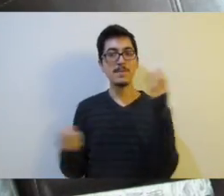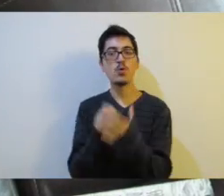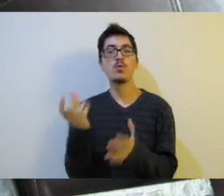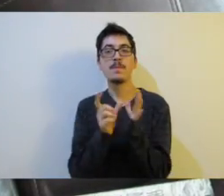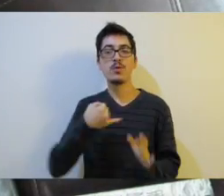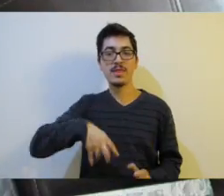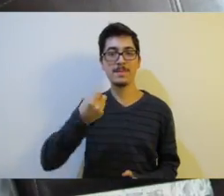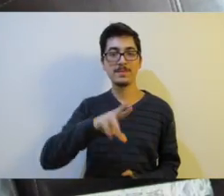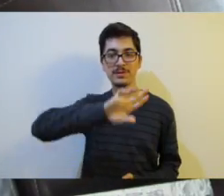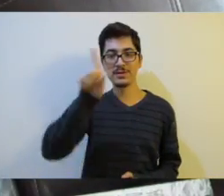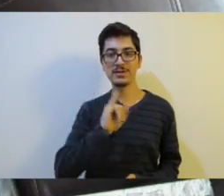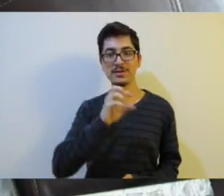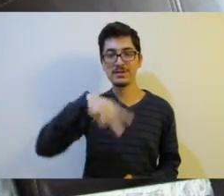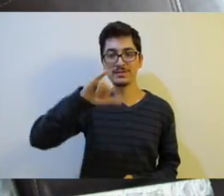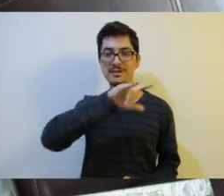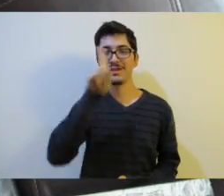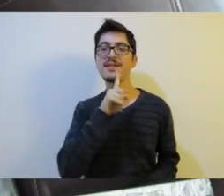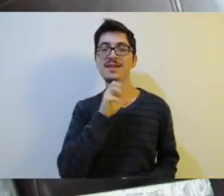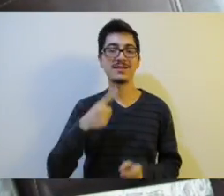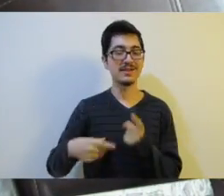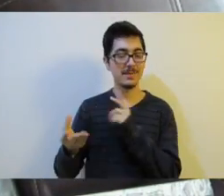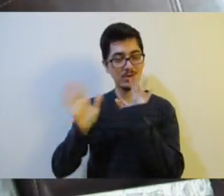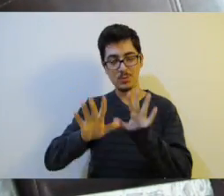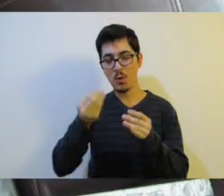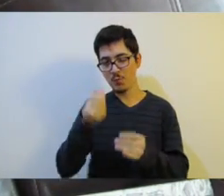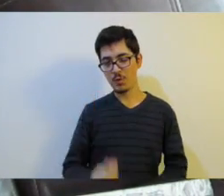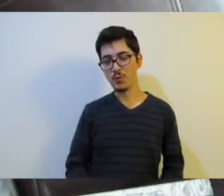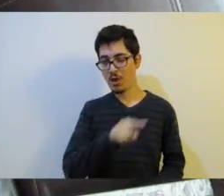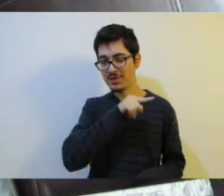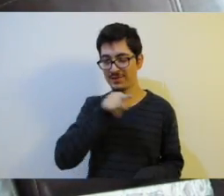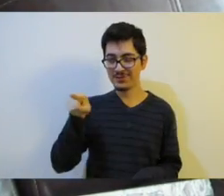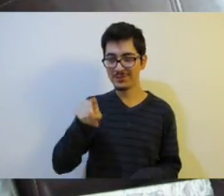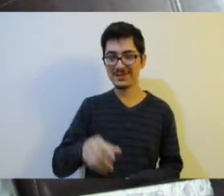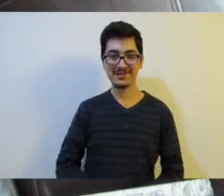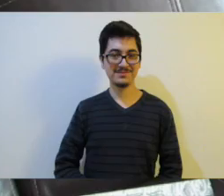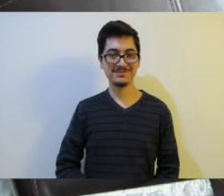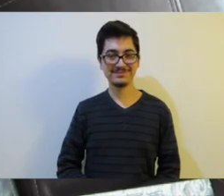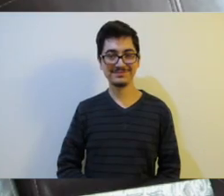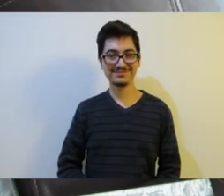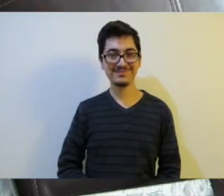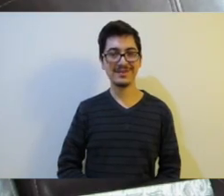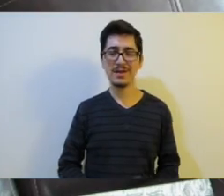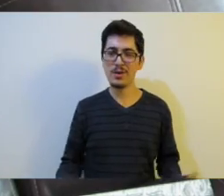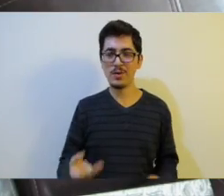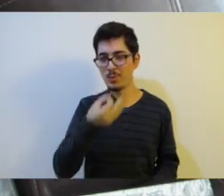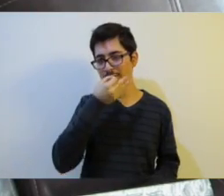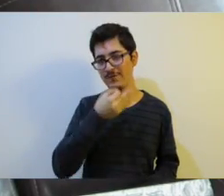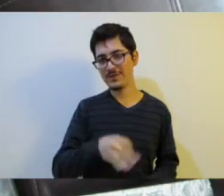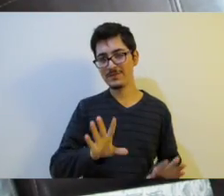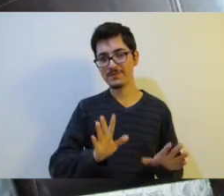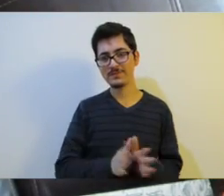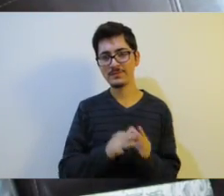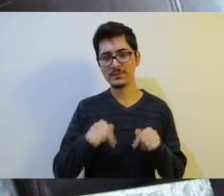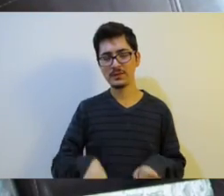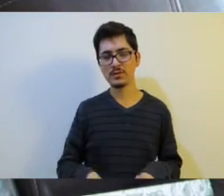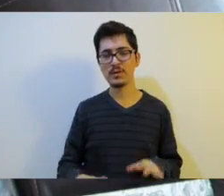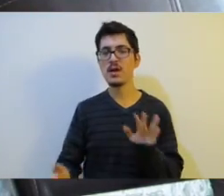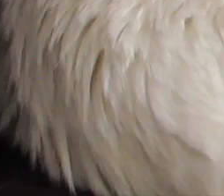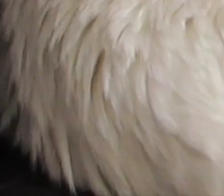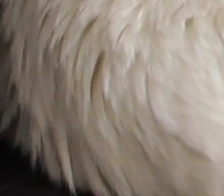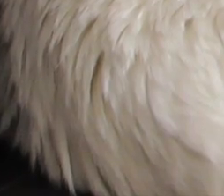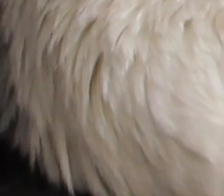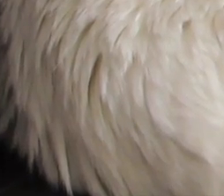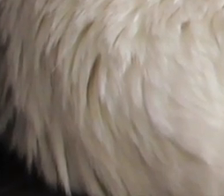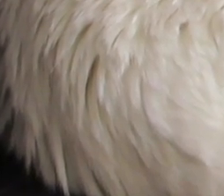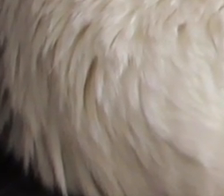bienvenido a un nuevo capítulo de, ya lo sabes, Inversionista de Historias. Espero que estés bien y que tengas una semana fenomenal. Como pueden apreciar,